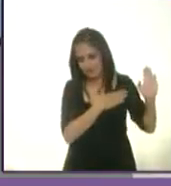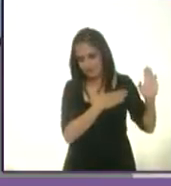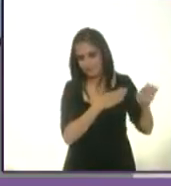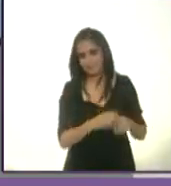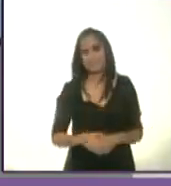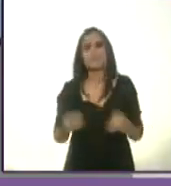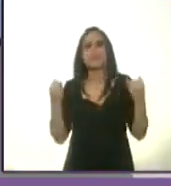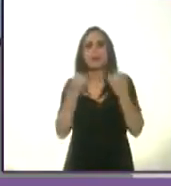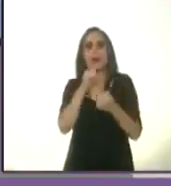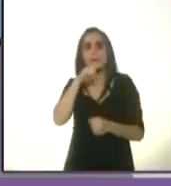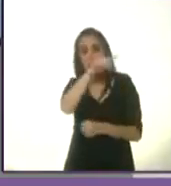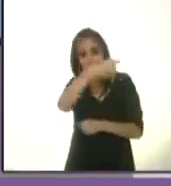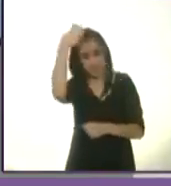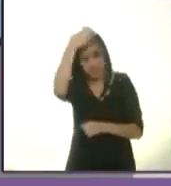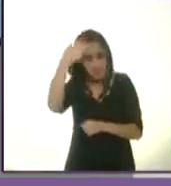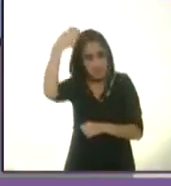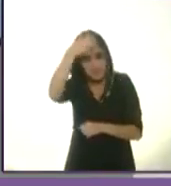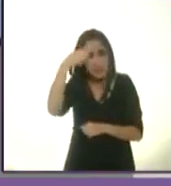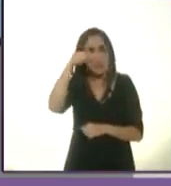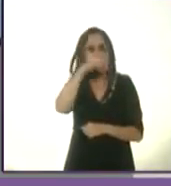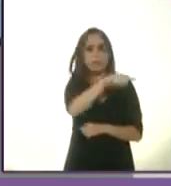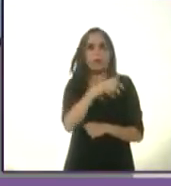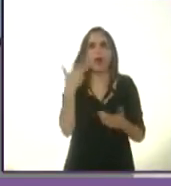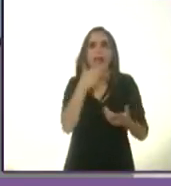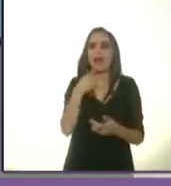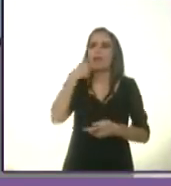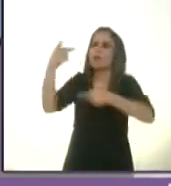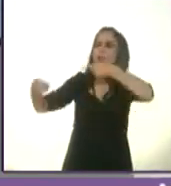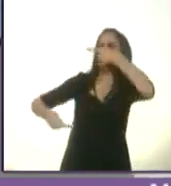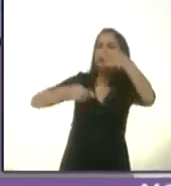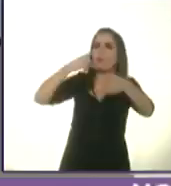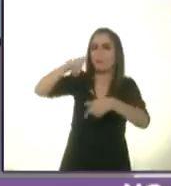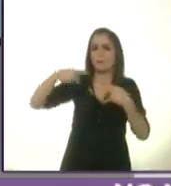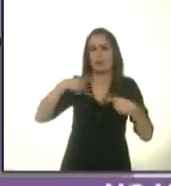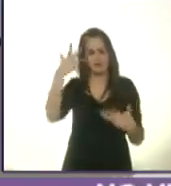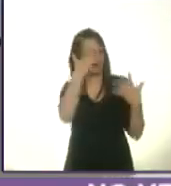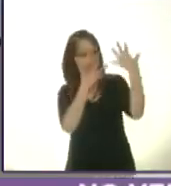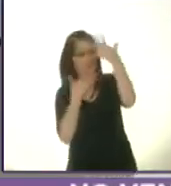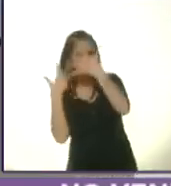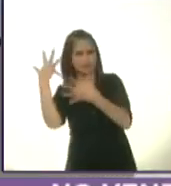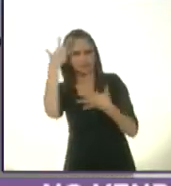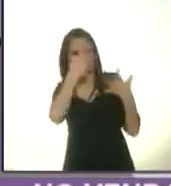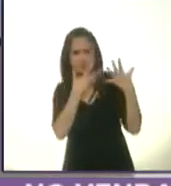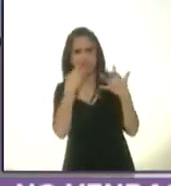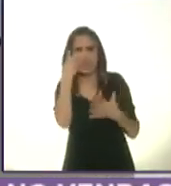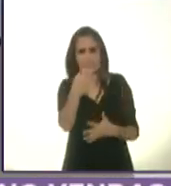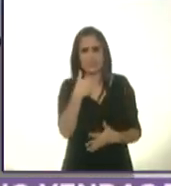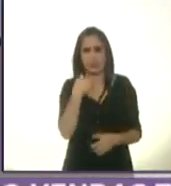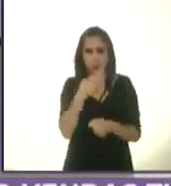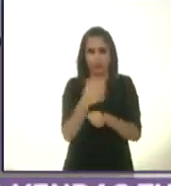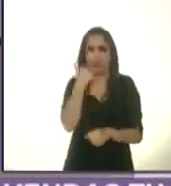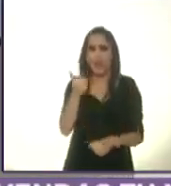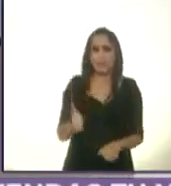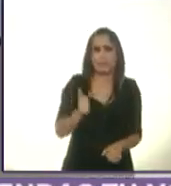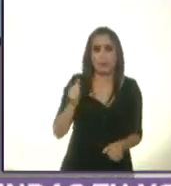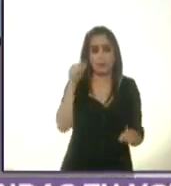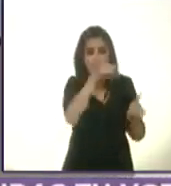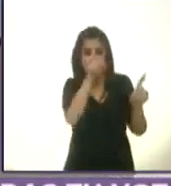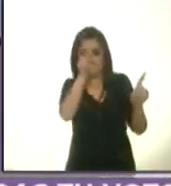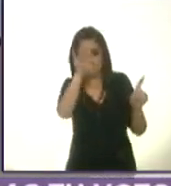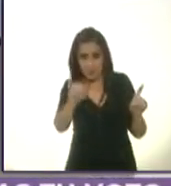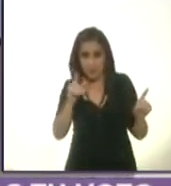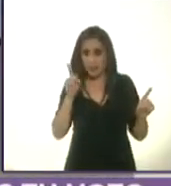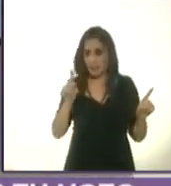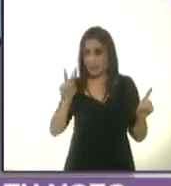además mikel ha tratado de confundir al electorado en este proceso electoral y quiero aprovechar este momento para decir que el pri y el verde